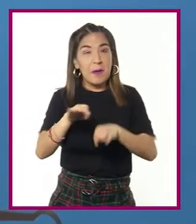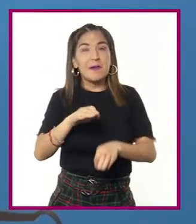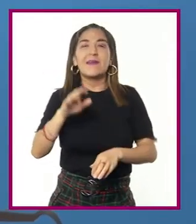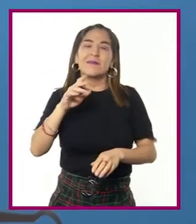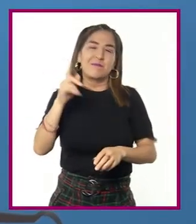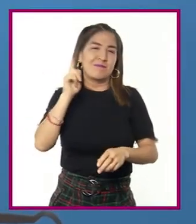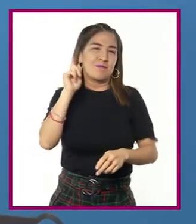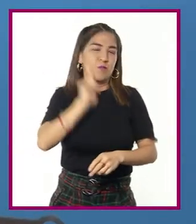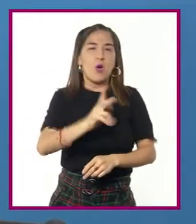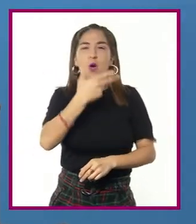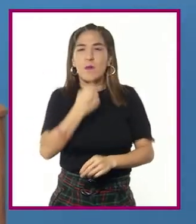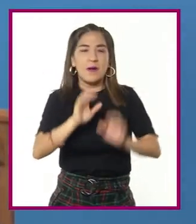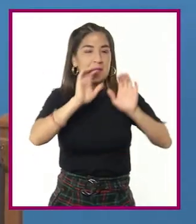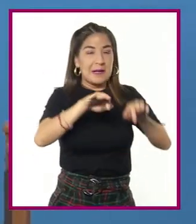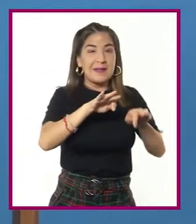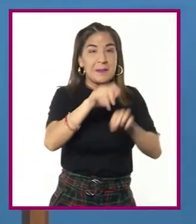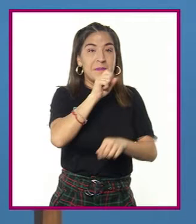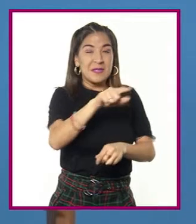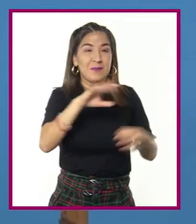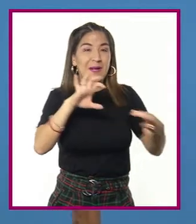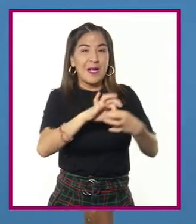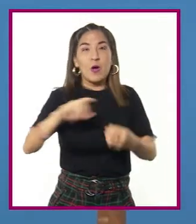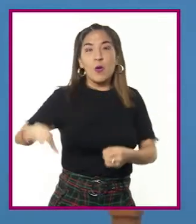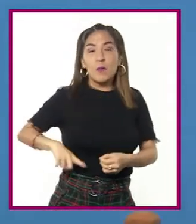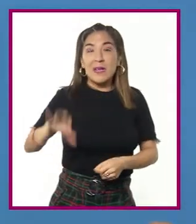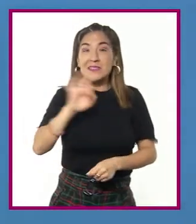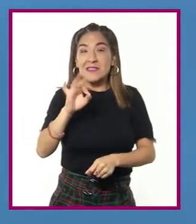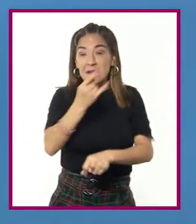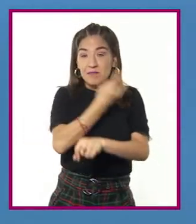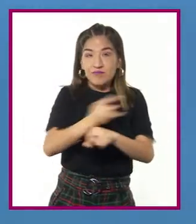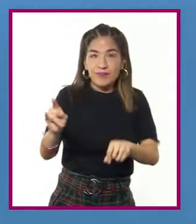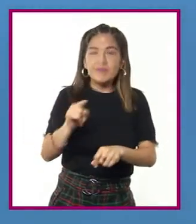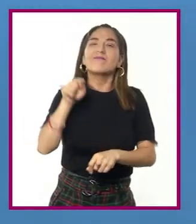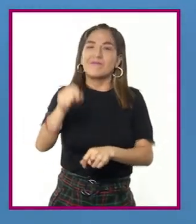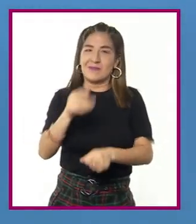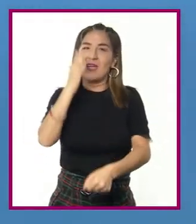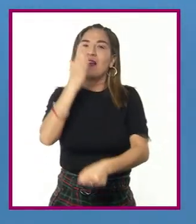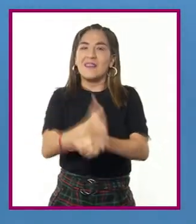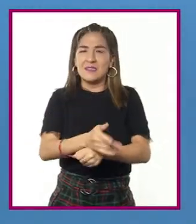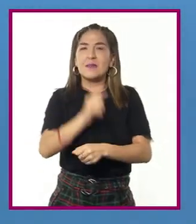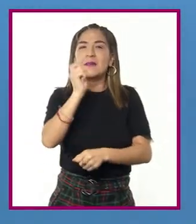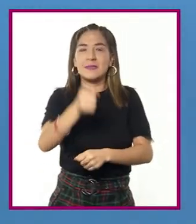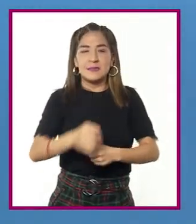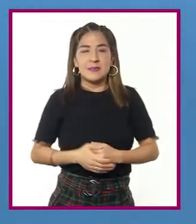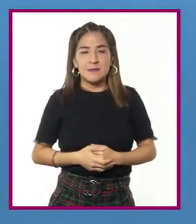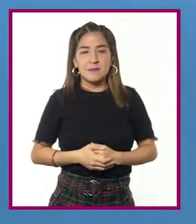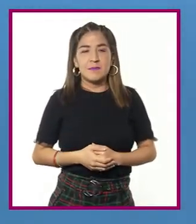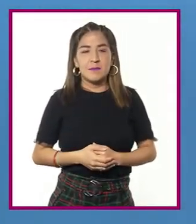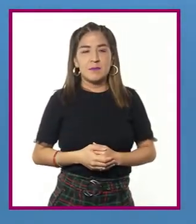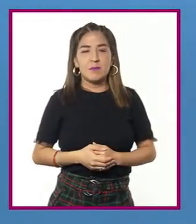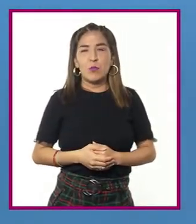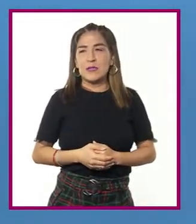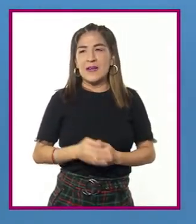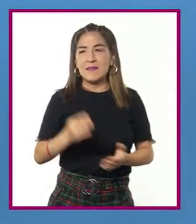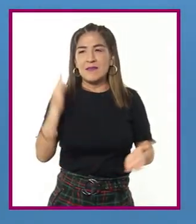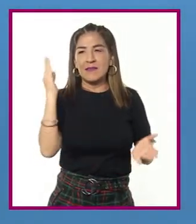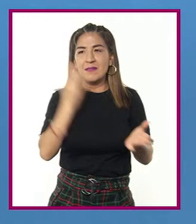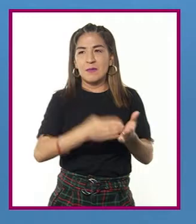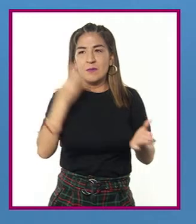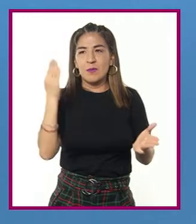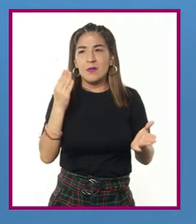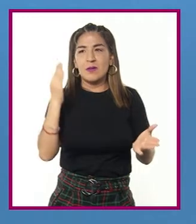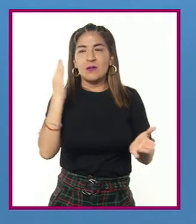una empleada o empleado público implica sanciones que consisten en amonestaciones, suspensión del